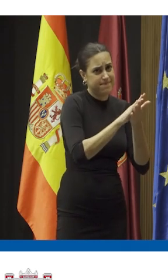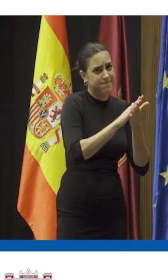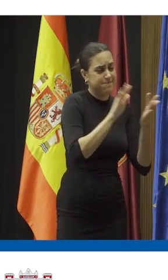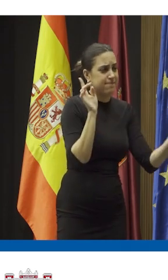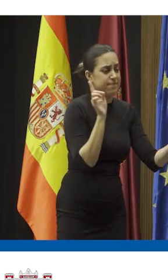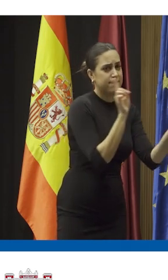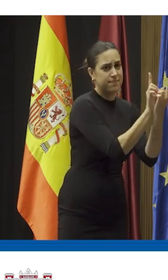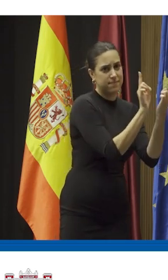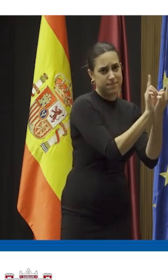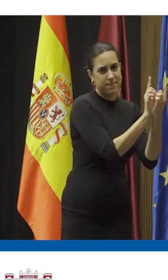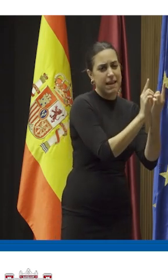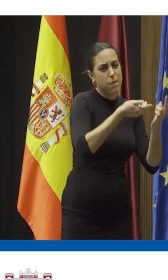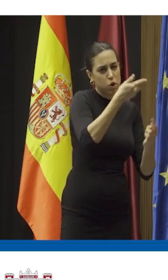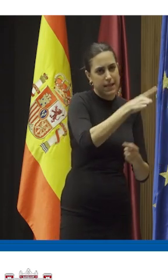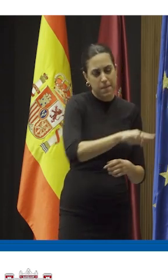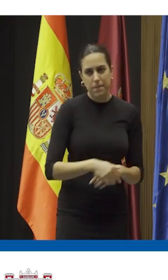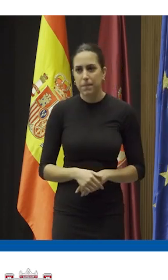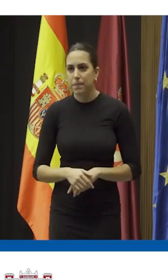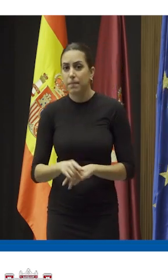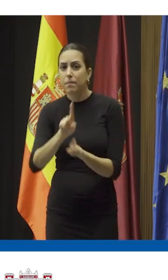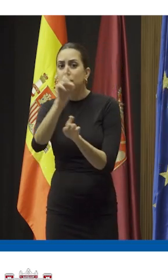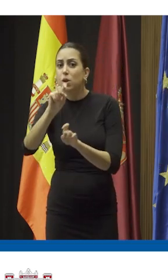Gracias. ¿Más cuestiones? Sí.